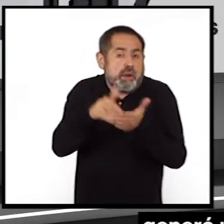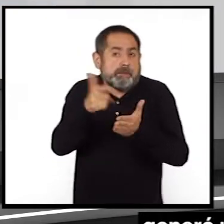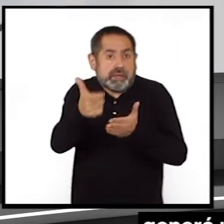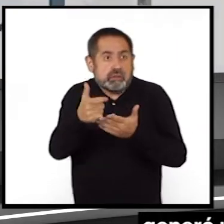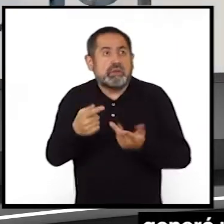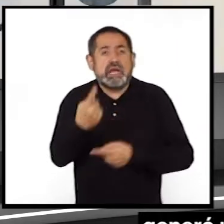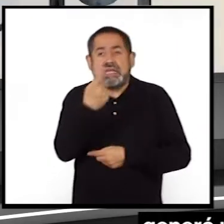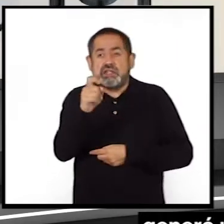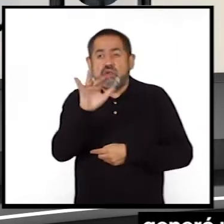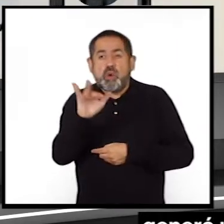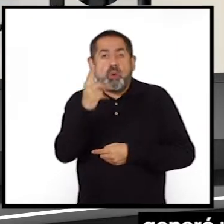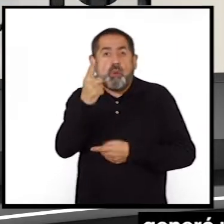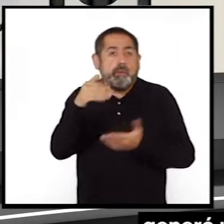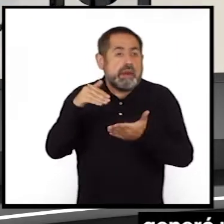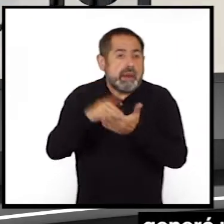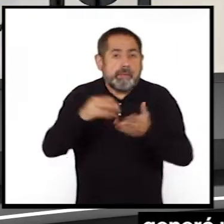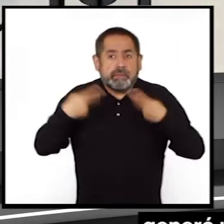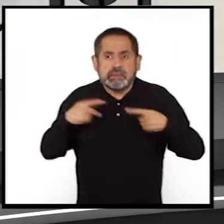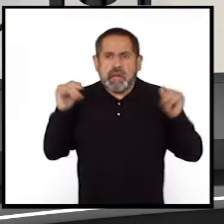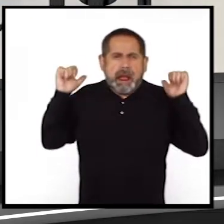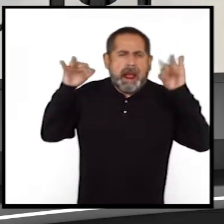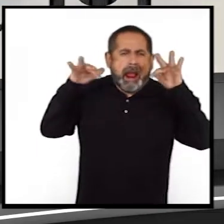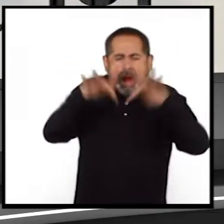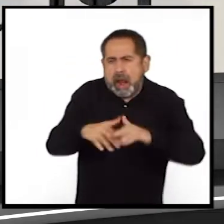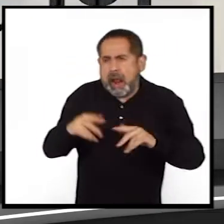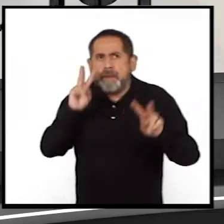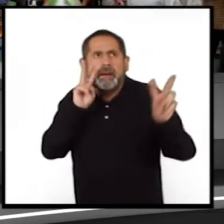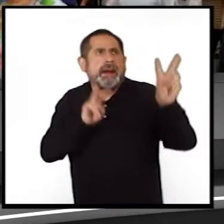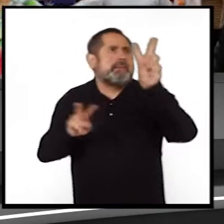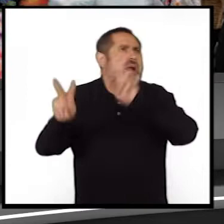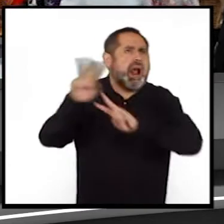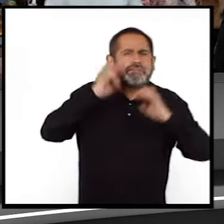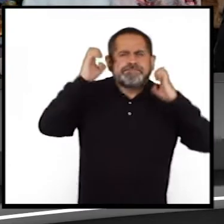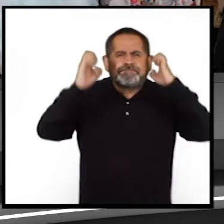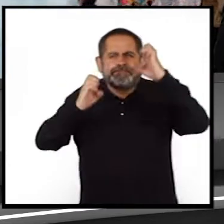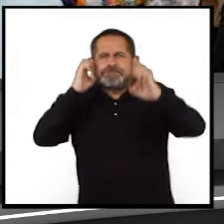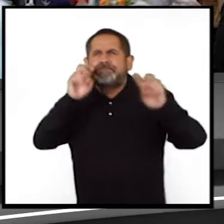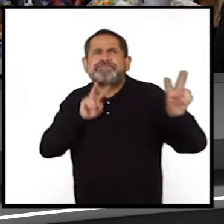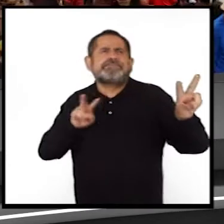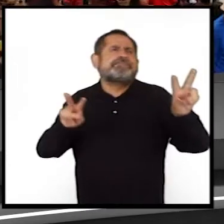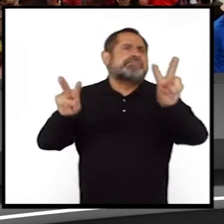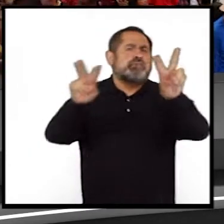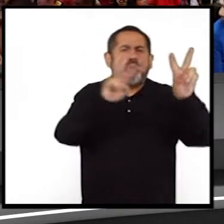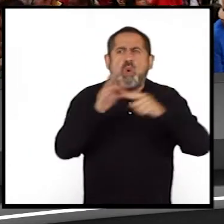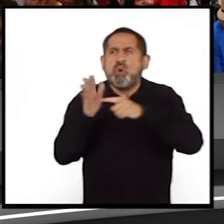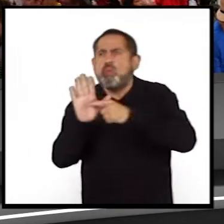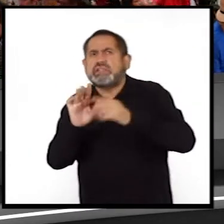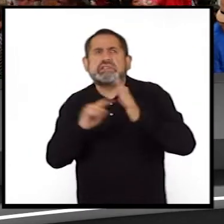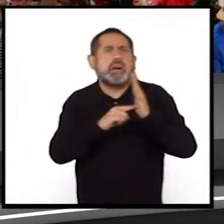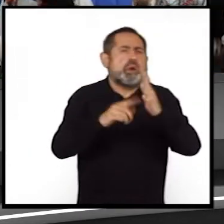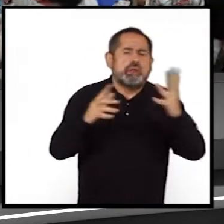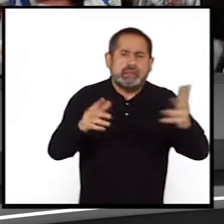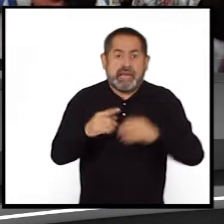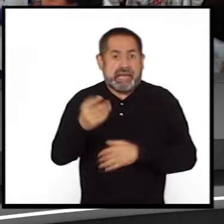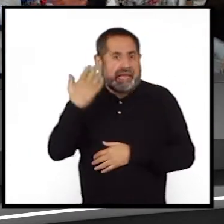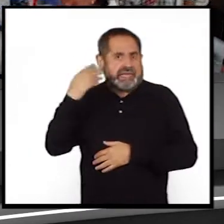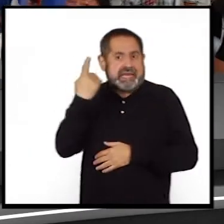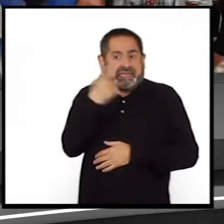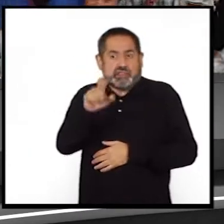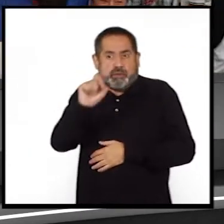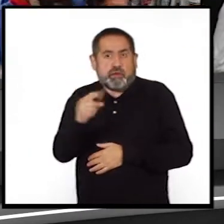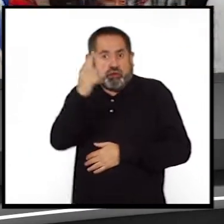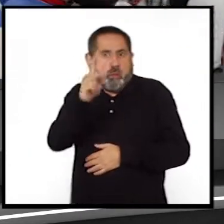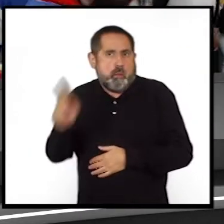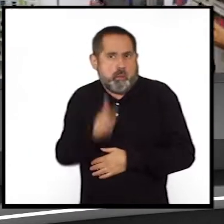pesos. Más de 151 mil asistentes pudieron disfrutar de esa magna exposición de los de en ese entonces 121